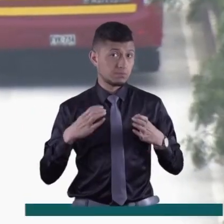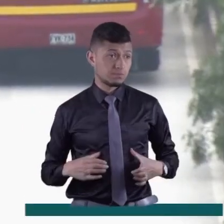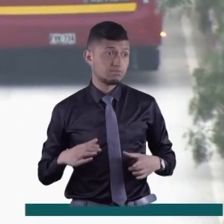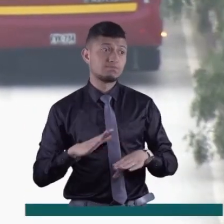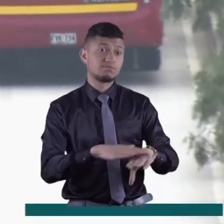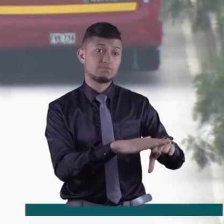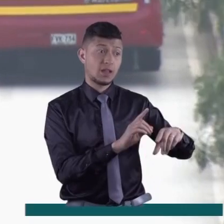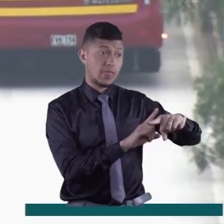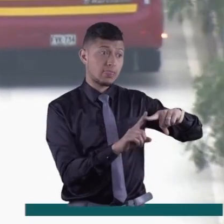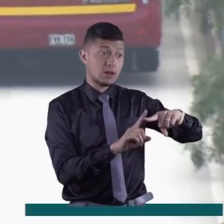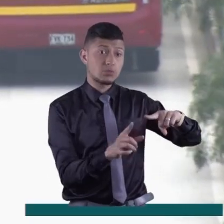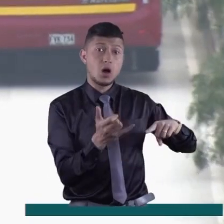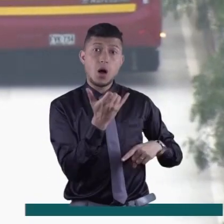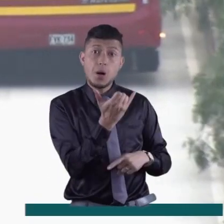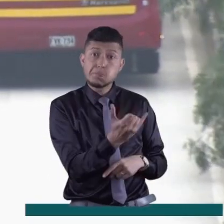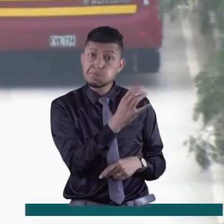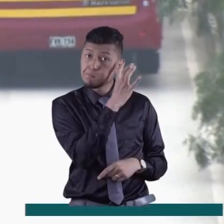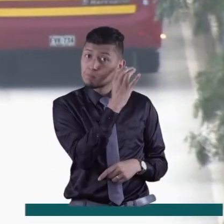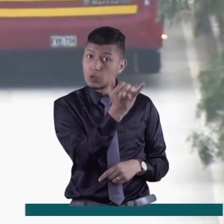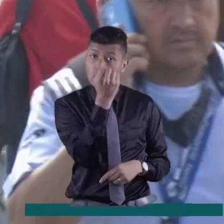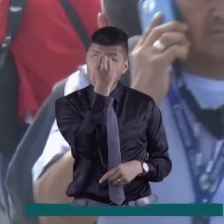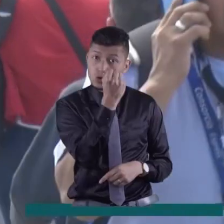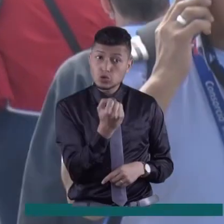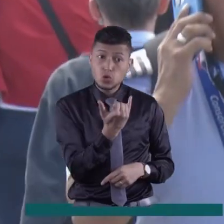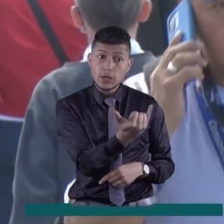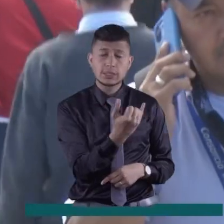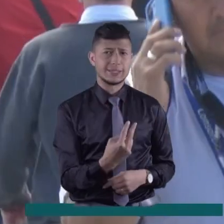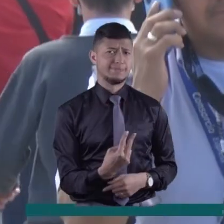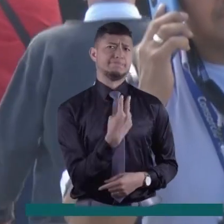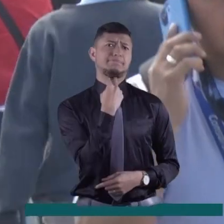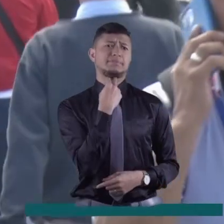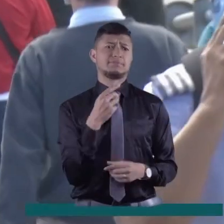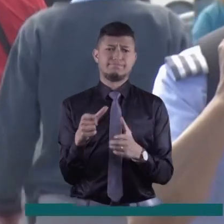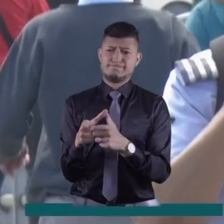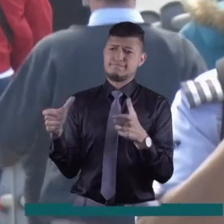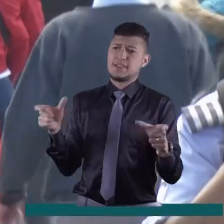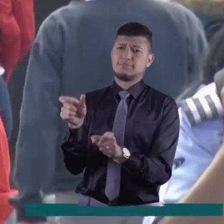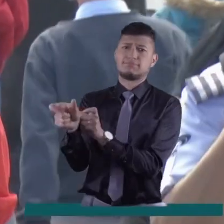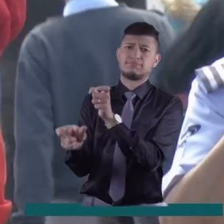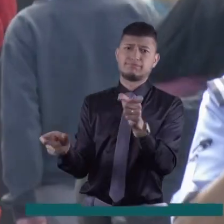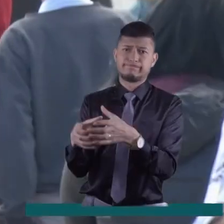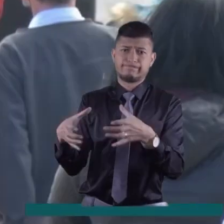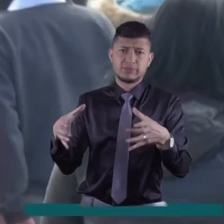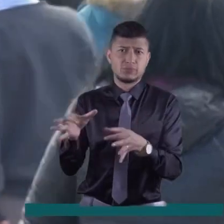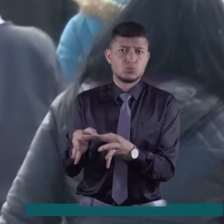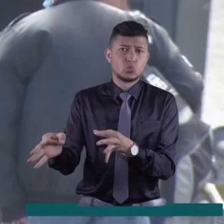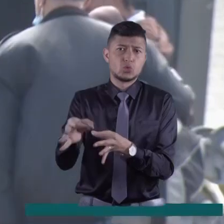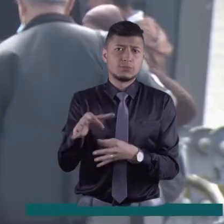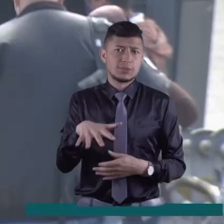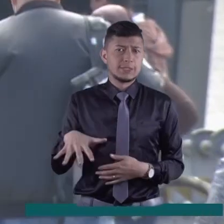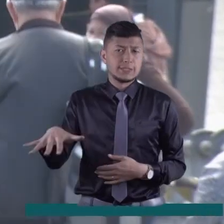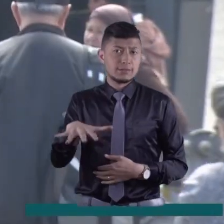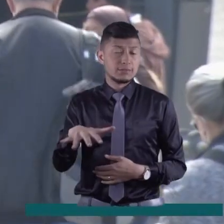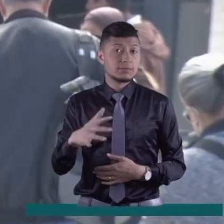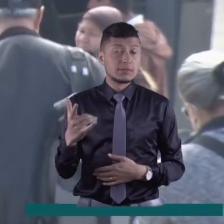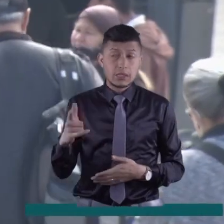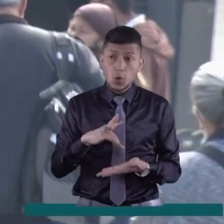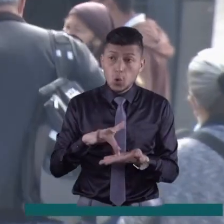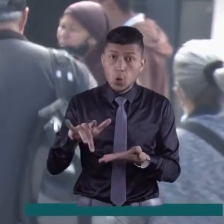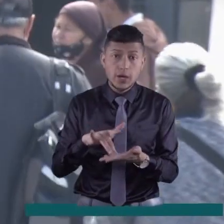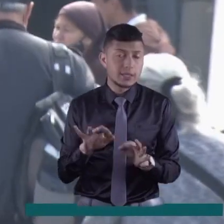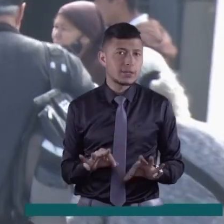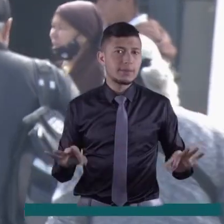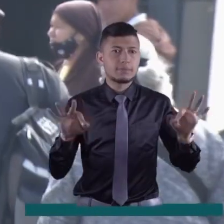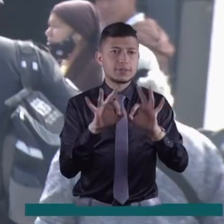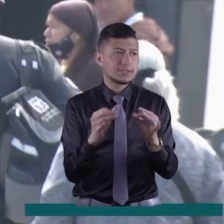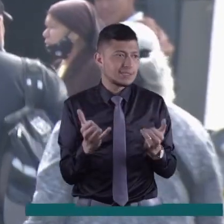que Transmilenio, como lo conocemos actualmente en Soacha, se quedó pequeño ante el crecimiento poblacional del municipio. Por esta razón, era urgente